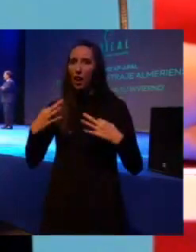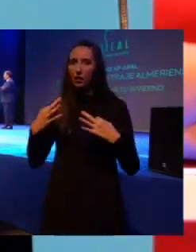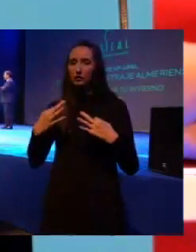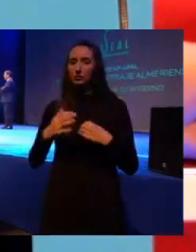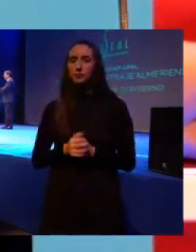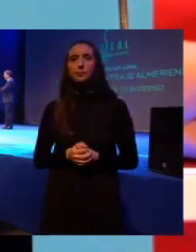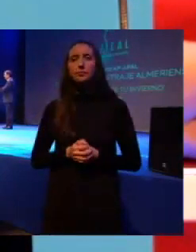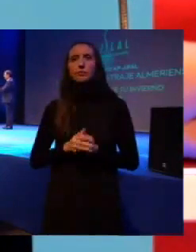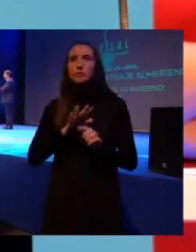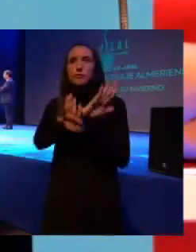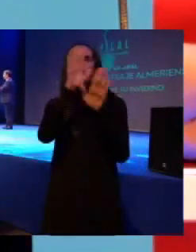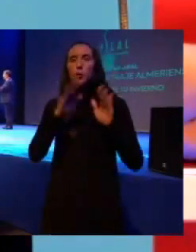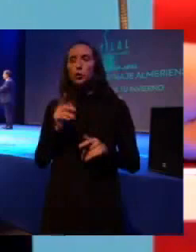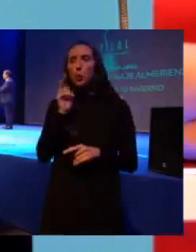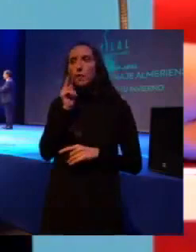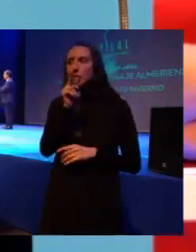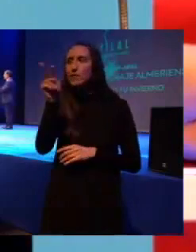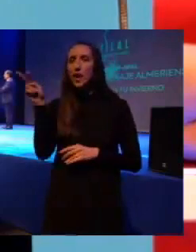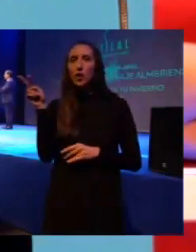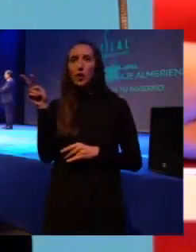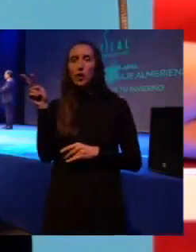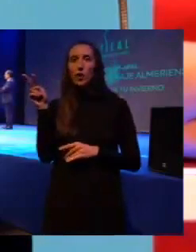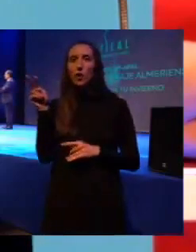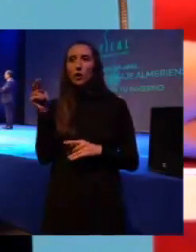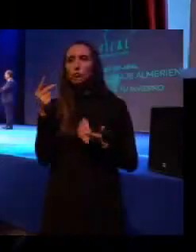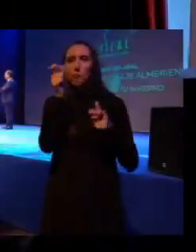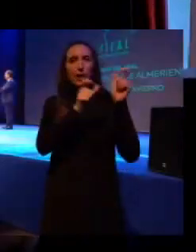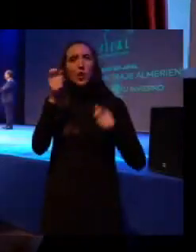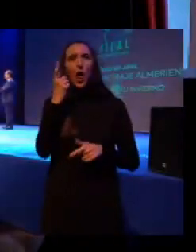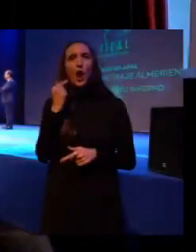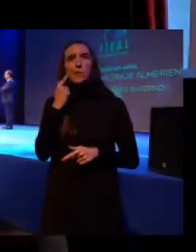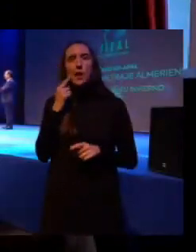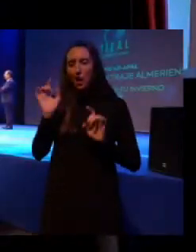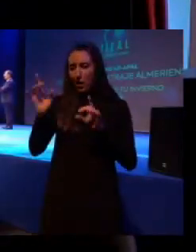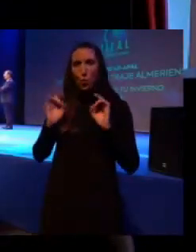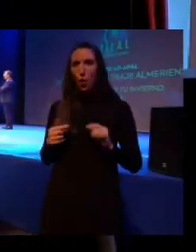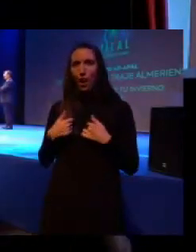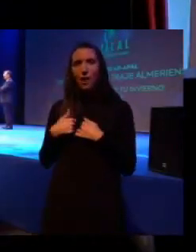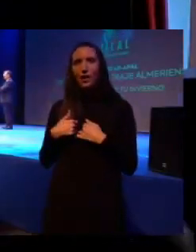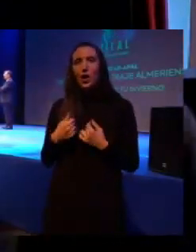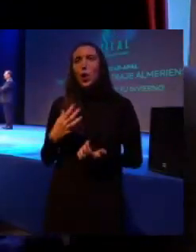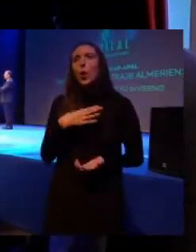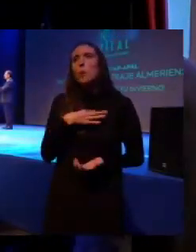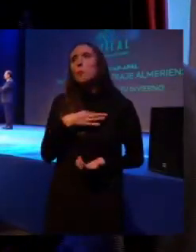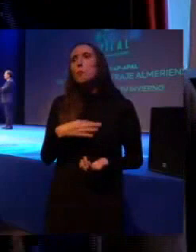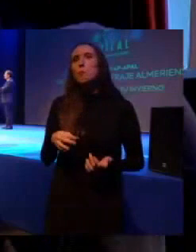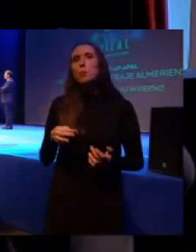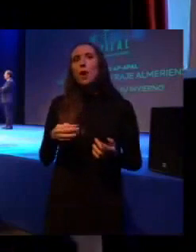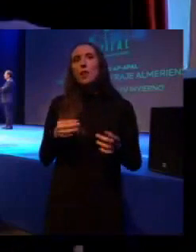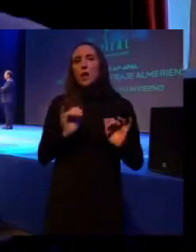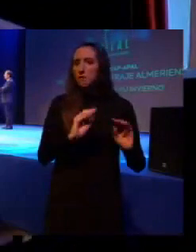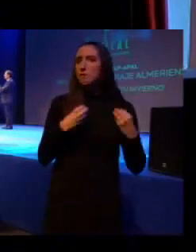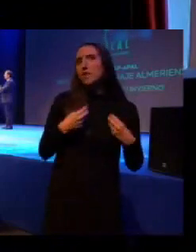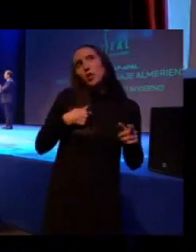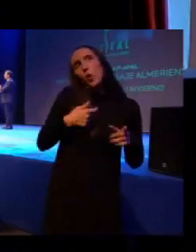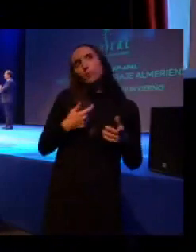último, veo en el auditorio a muchos almerienses como yo, que puede que no hayan abandonado esta tierra como